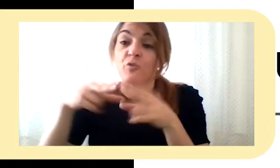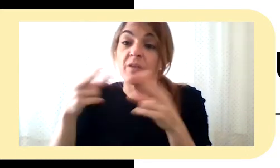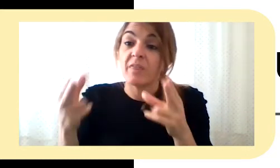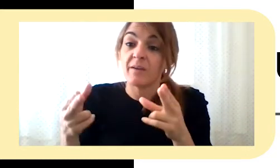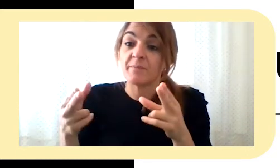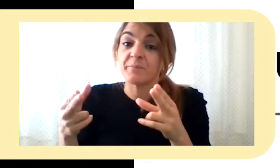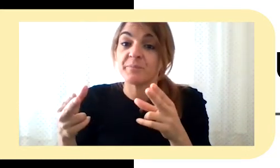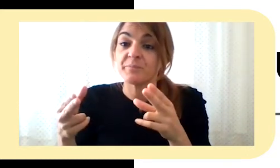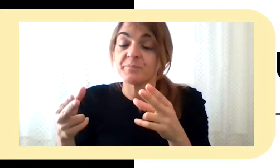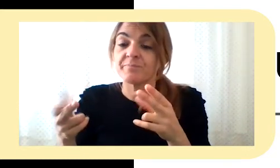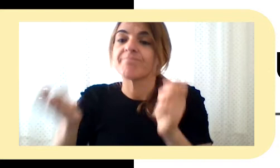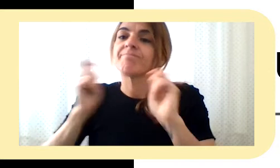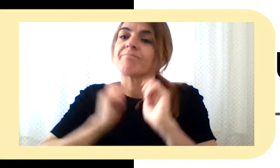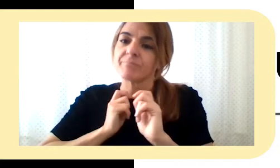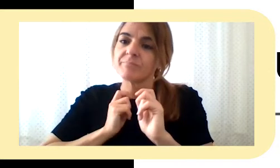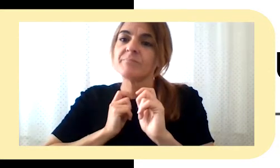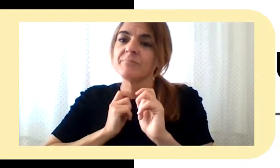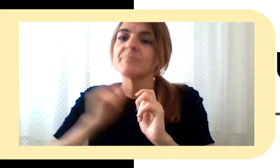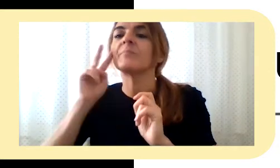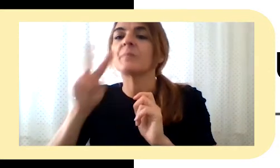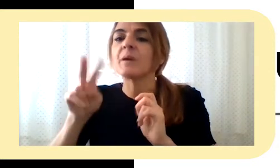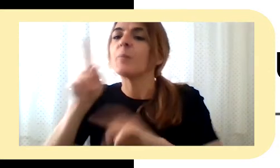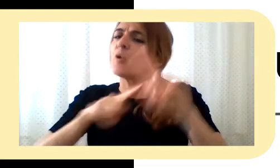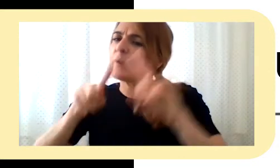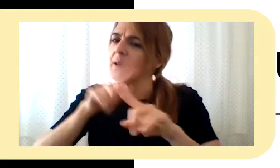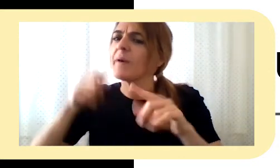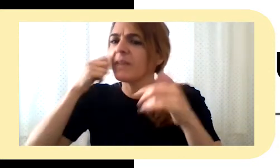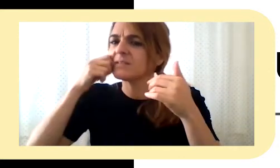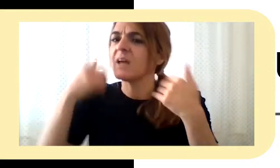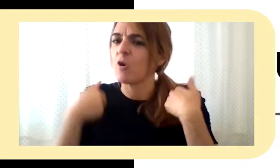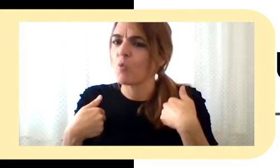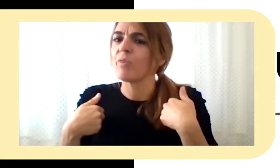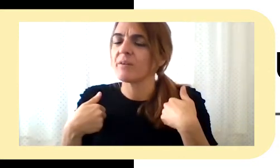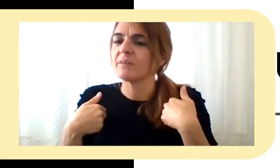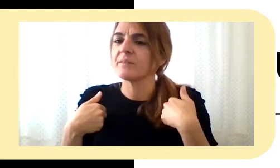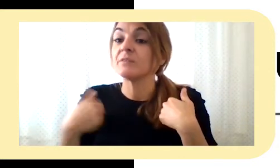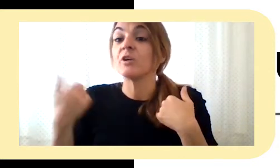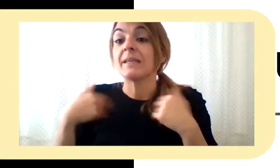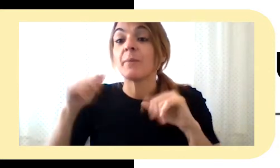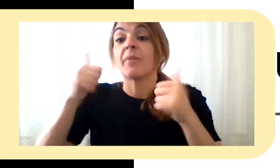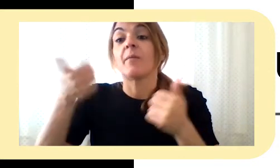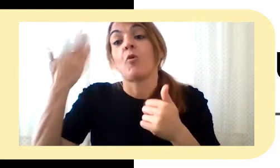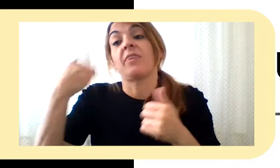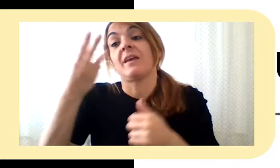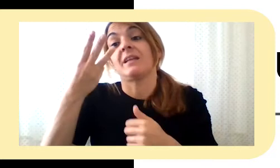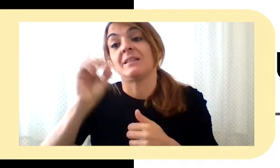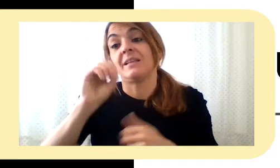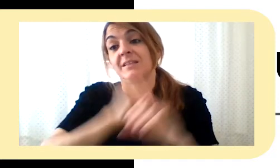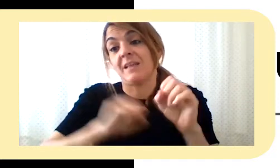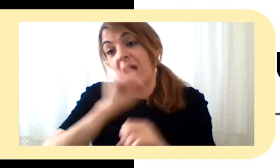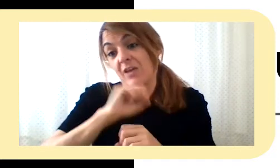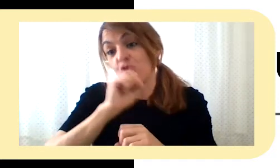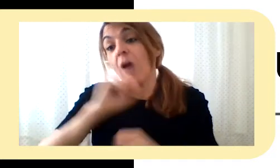nos van a dar la dimensión del problema de salud. Pero cuando ya empezamos hace 30 años a buscar si